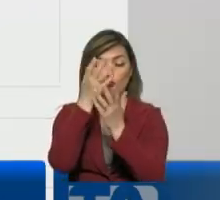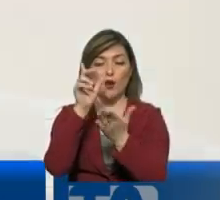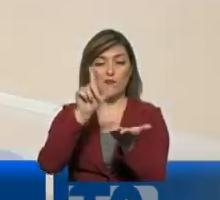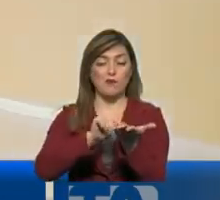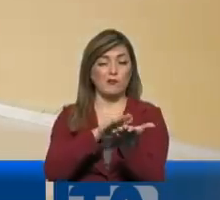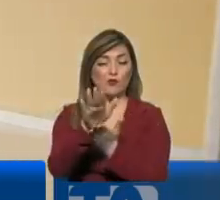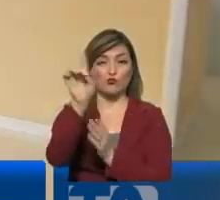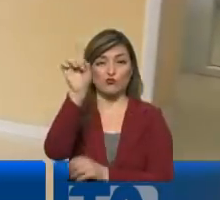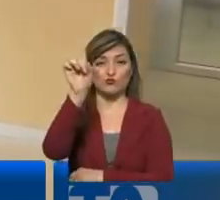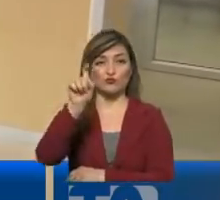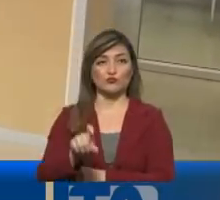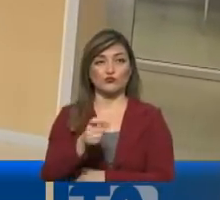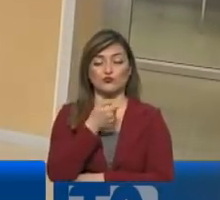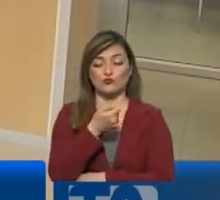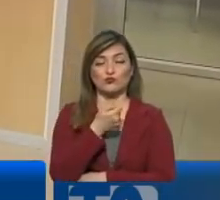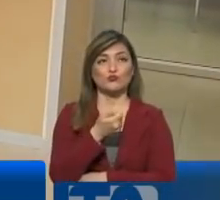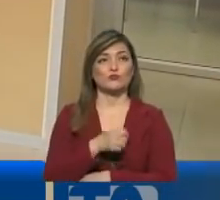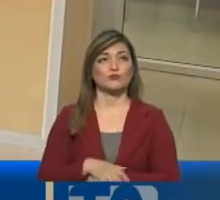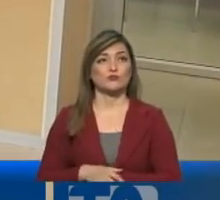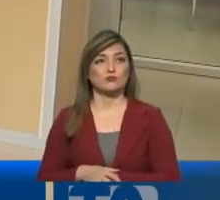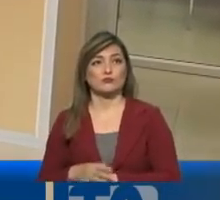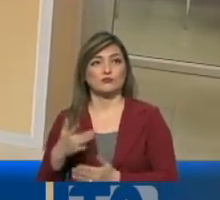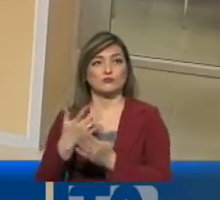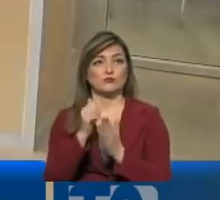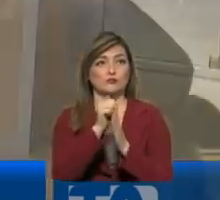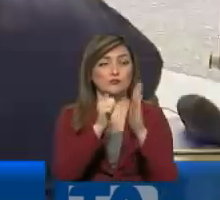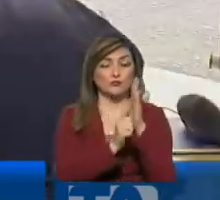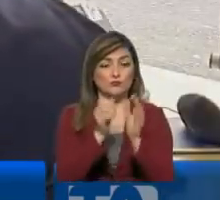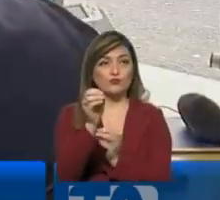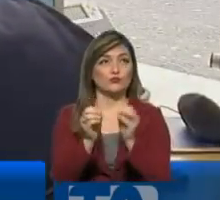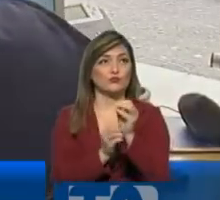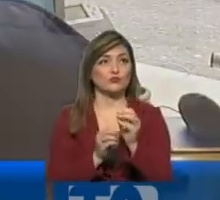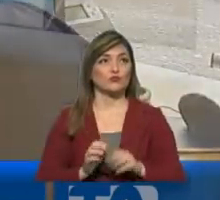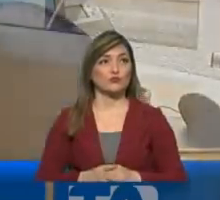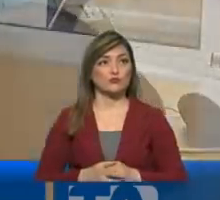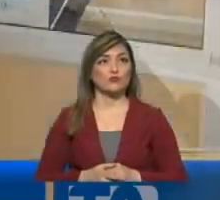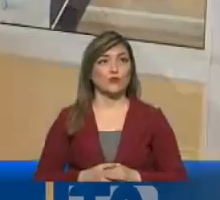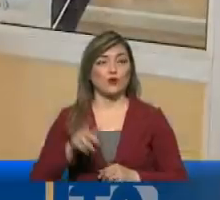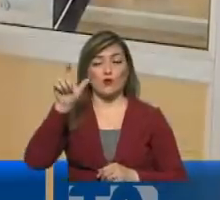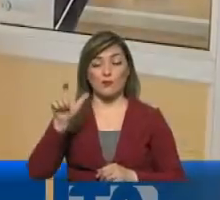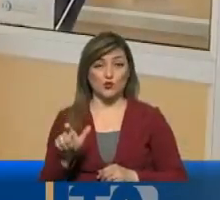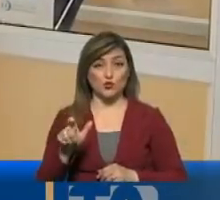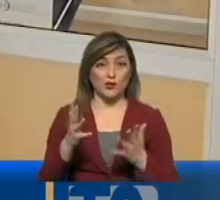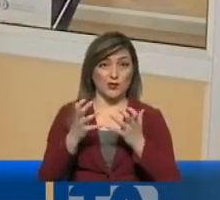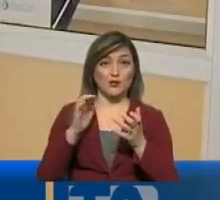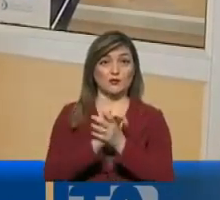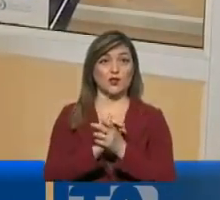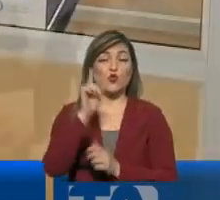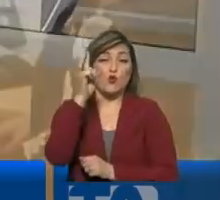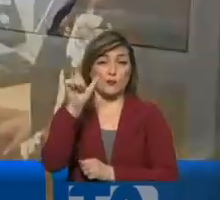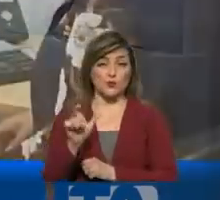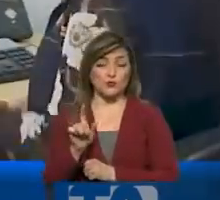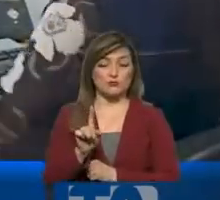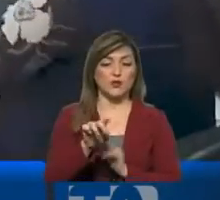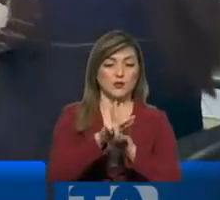imprimirlo. Para la entrevista, solo debe acercarse a la agencia seleccionada uno de los contrayentes con los requisitos habilitantes para el